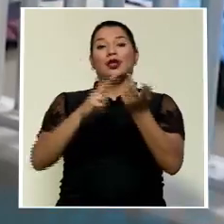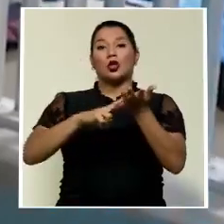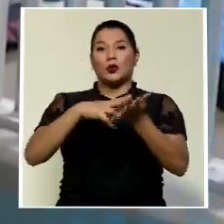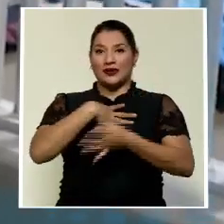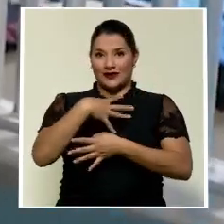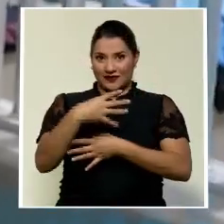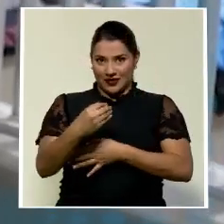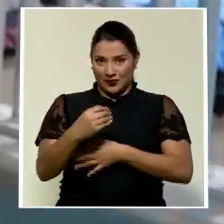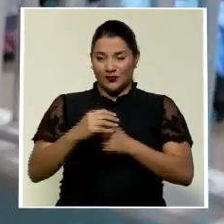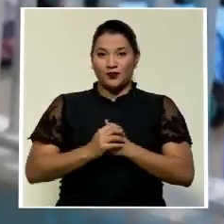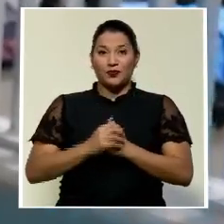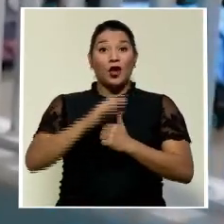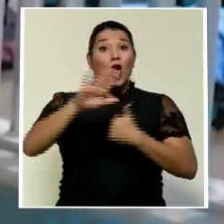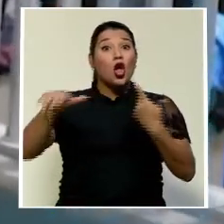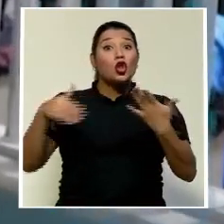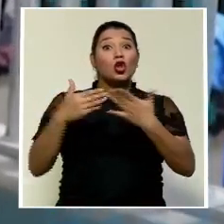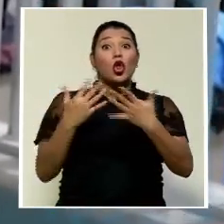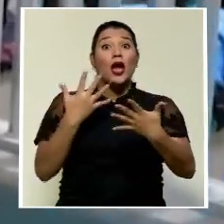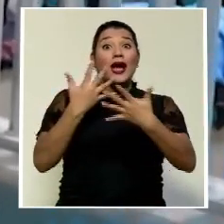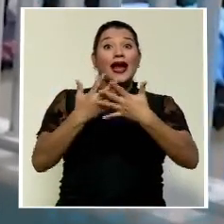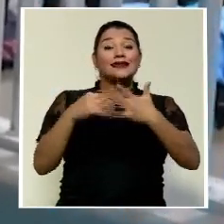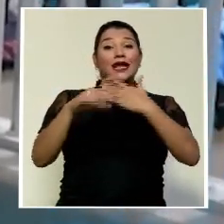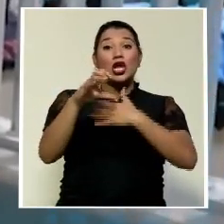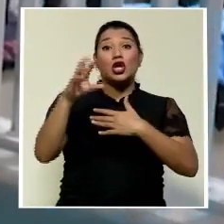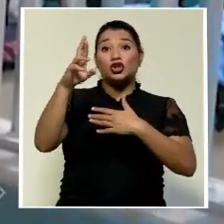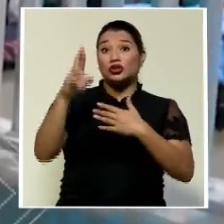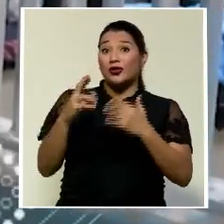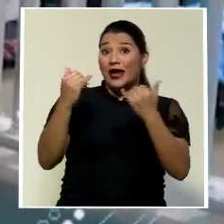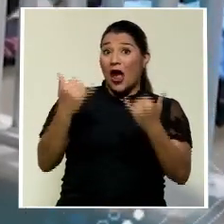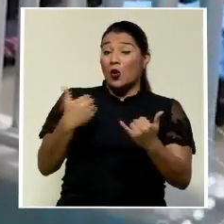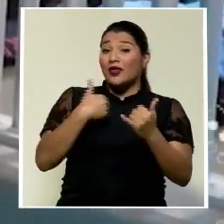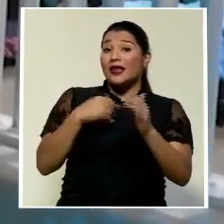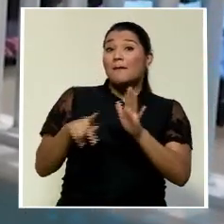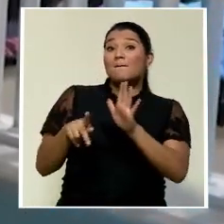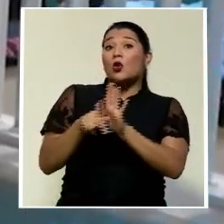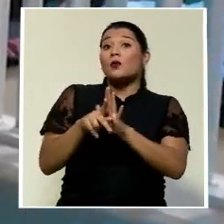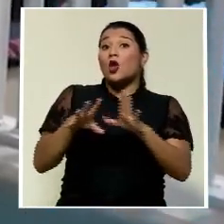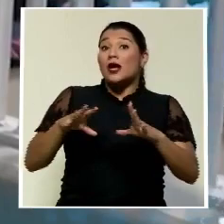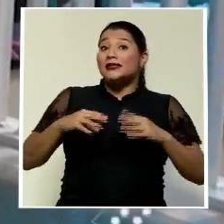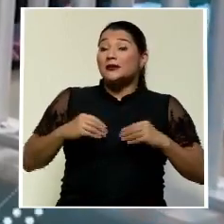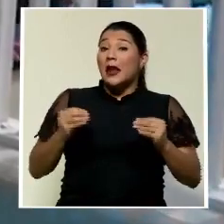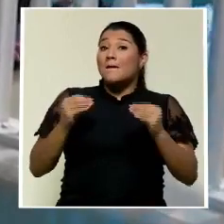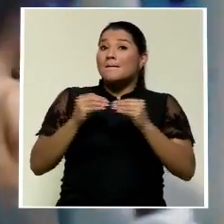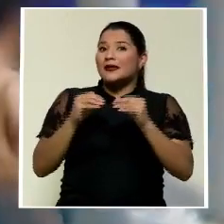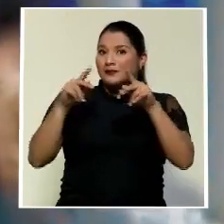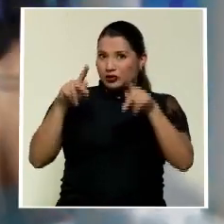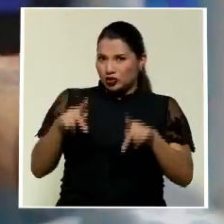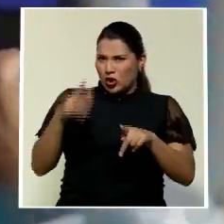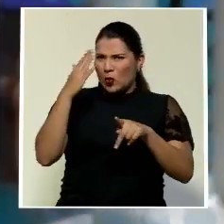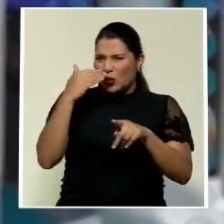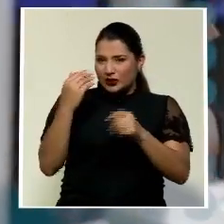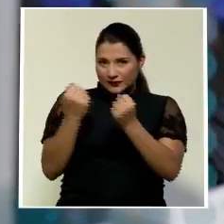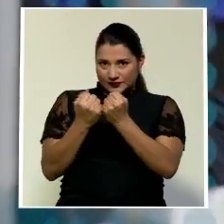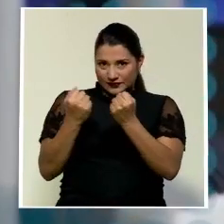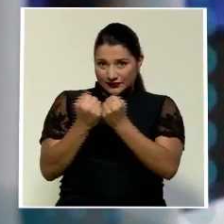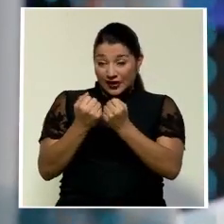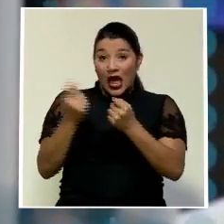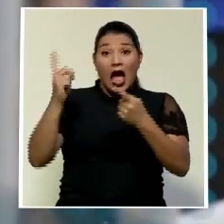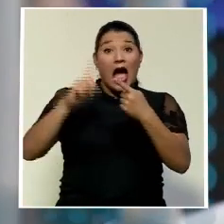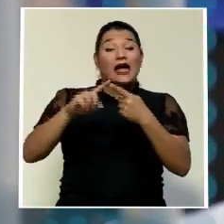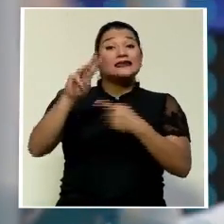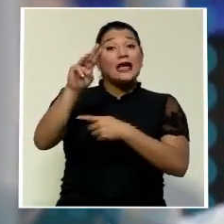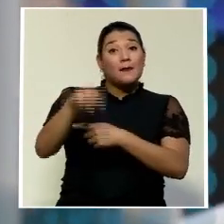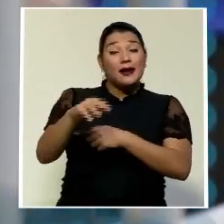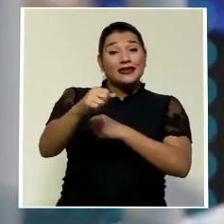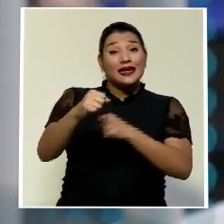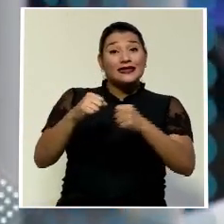Todas las cárceles del país tienen prohibición para recibir a más privados de libertad. Será hasta el martes que la Sala Constitucional resuelva si se